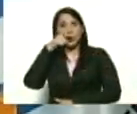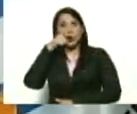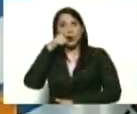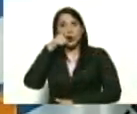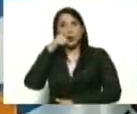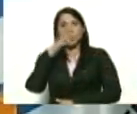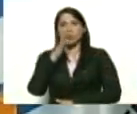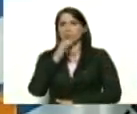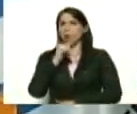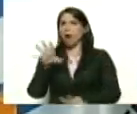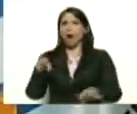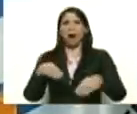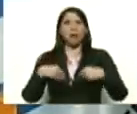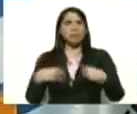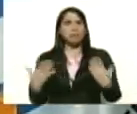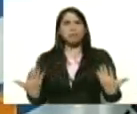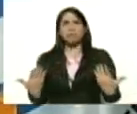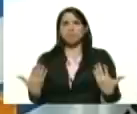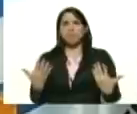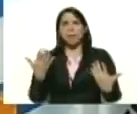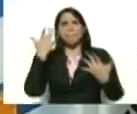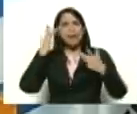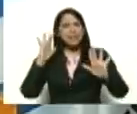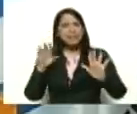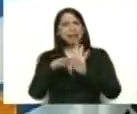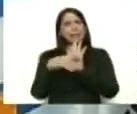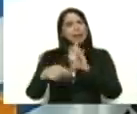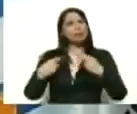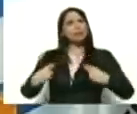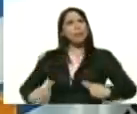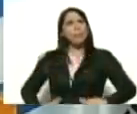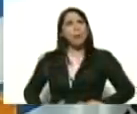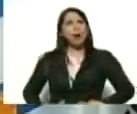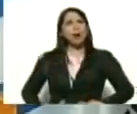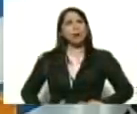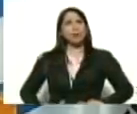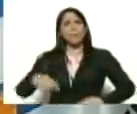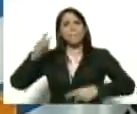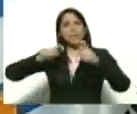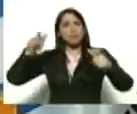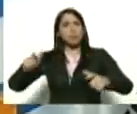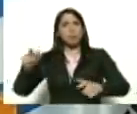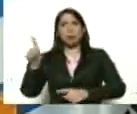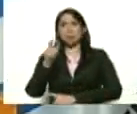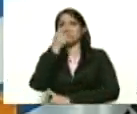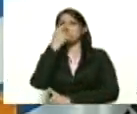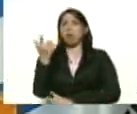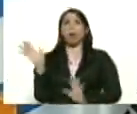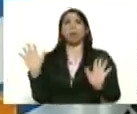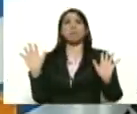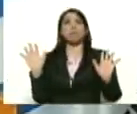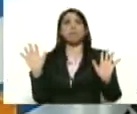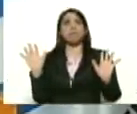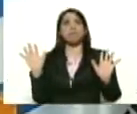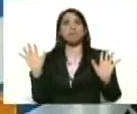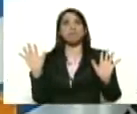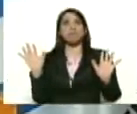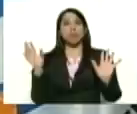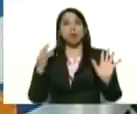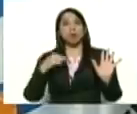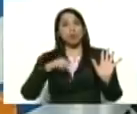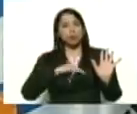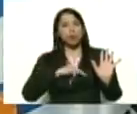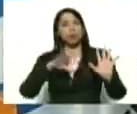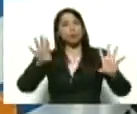no toman, pareciera que el derecho humano de sus subordinados no importa. Nosotros vamos a tomar